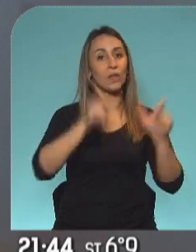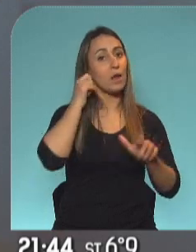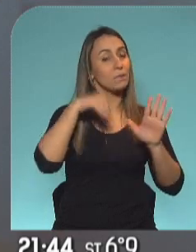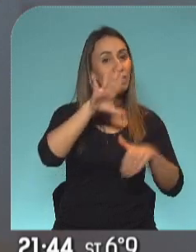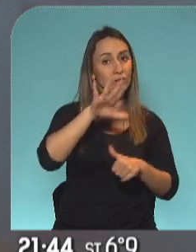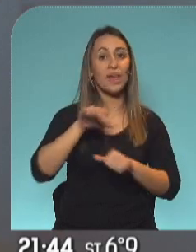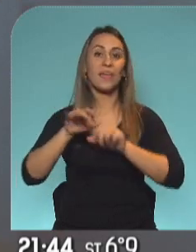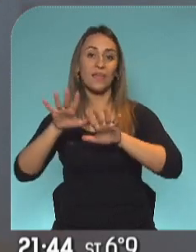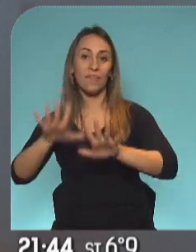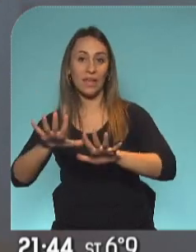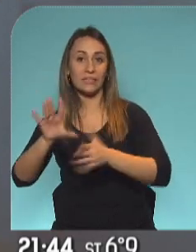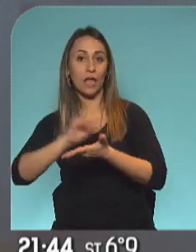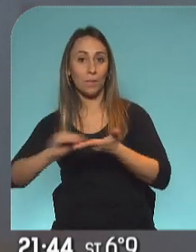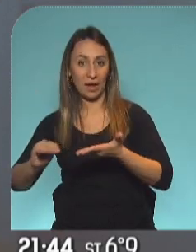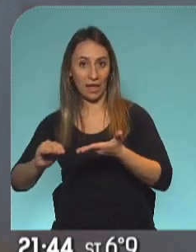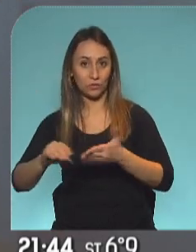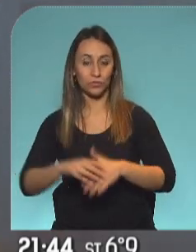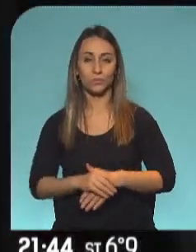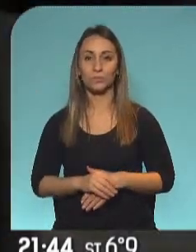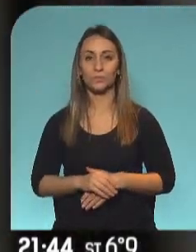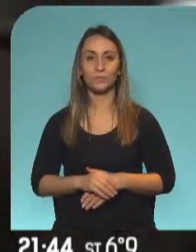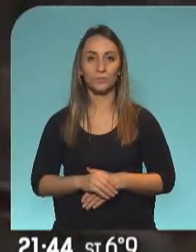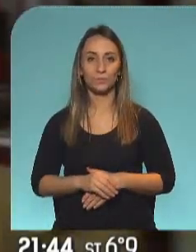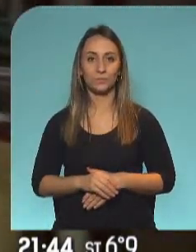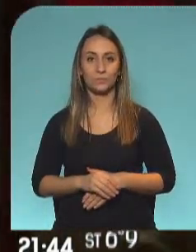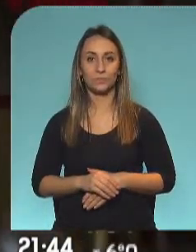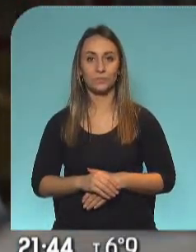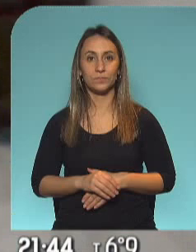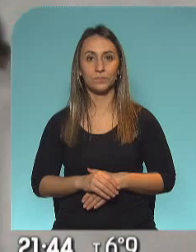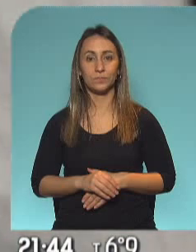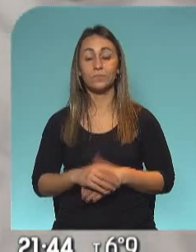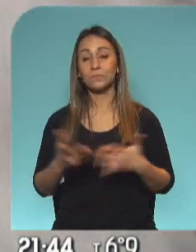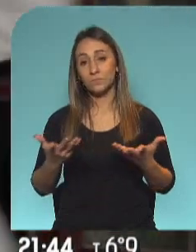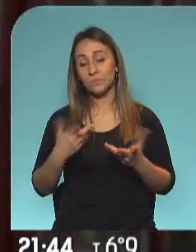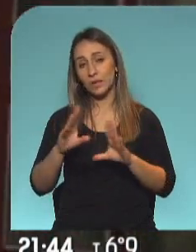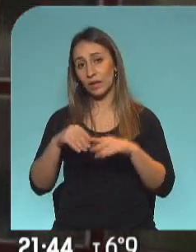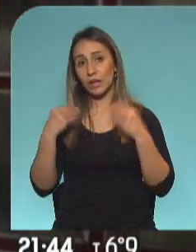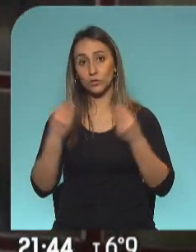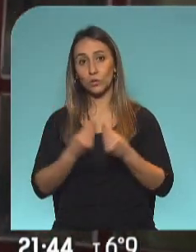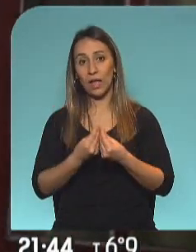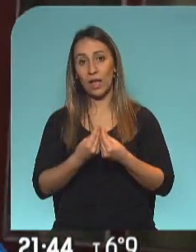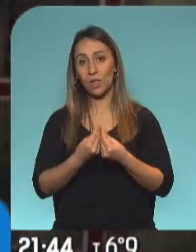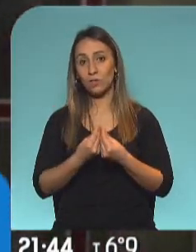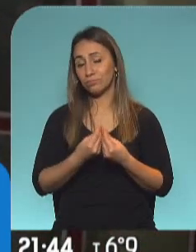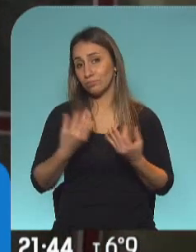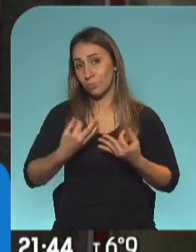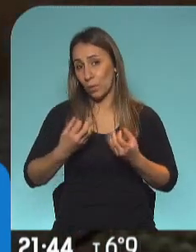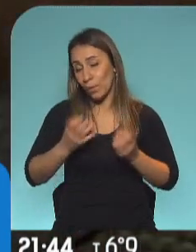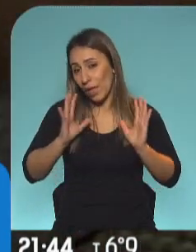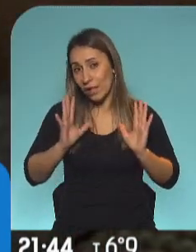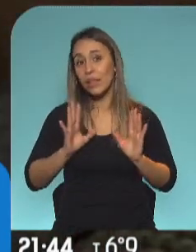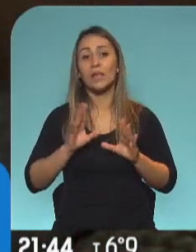10 empleados hasta el momento. Vemos la nota. Y bueno, el resultado es bastante desfavorable. Hay